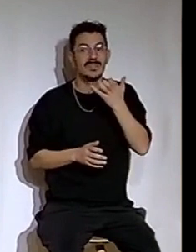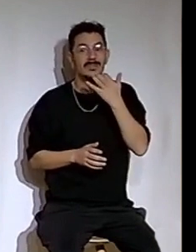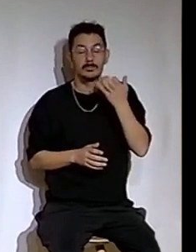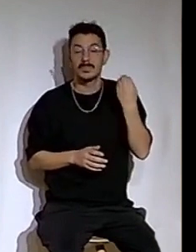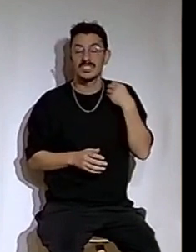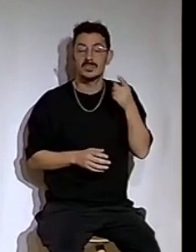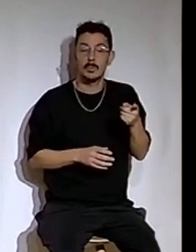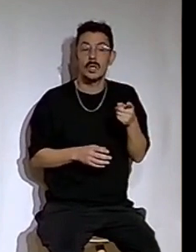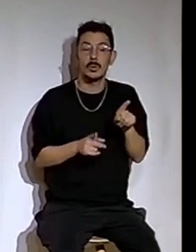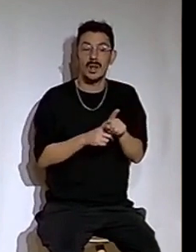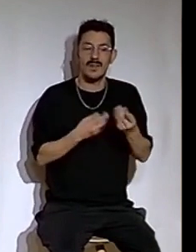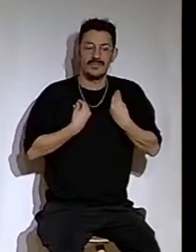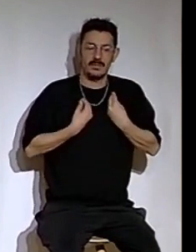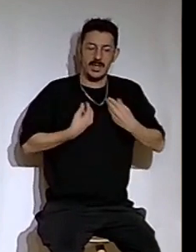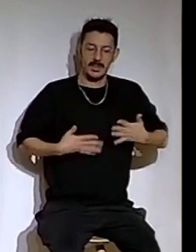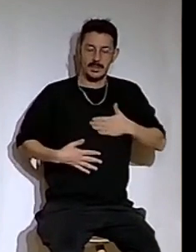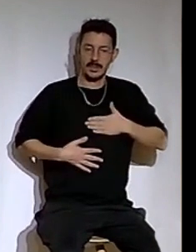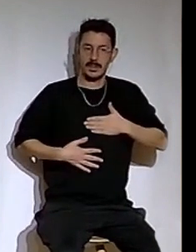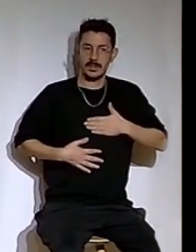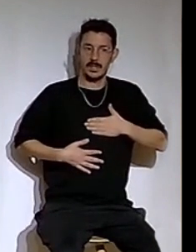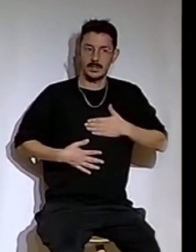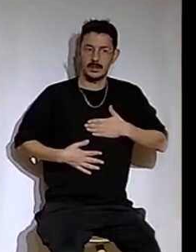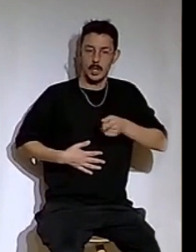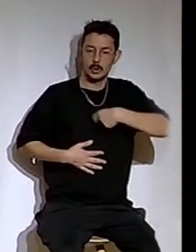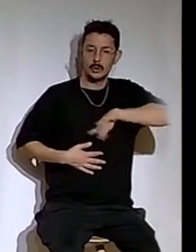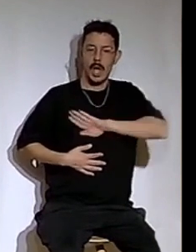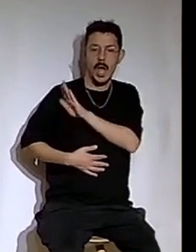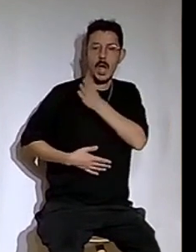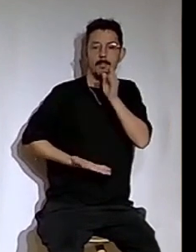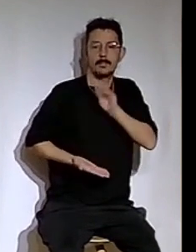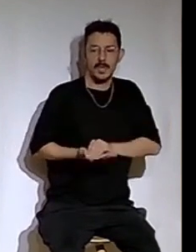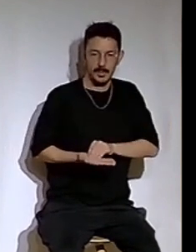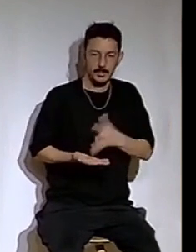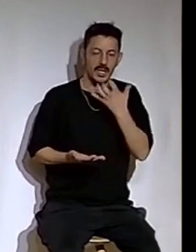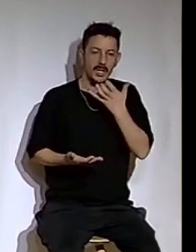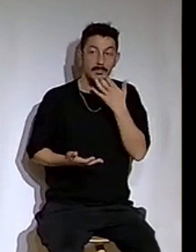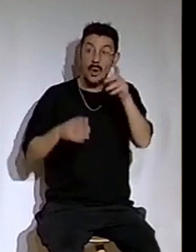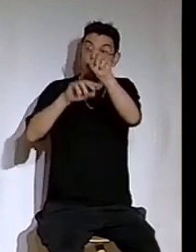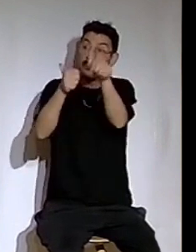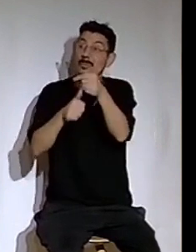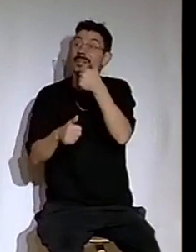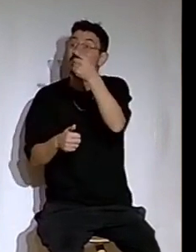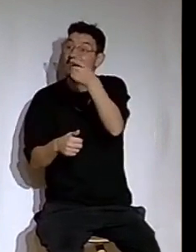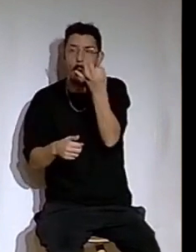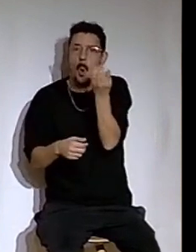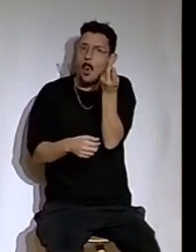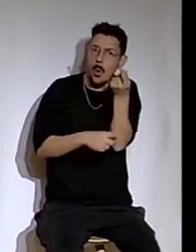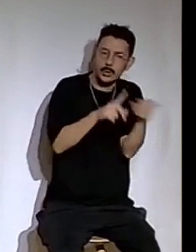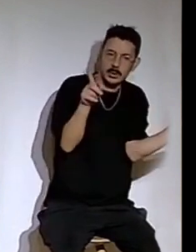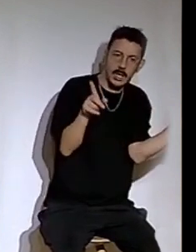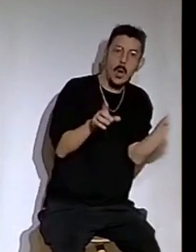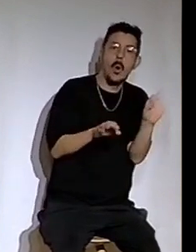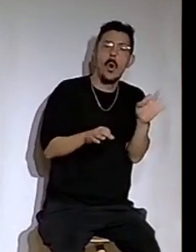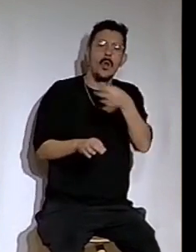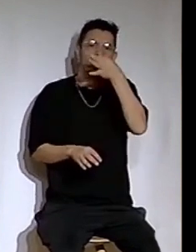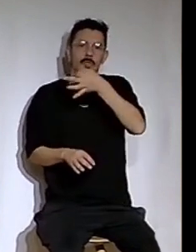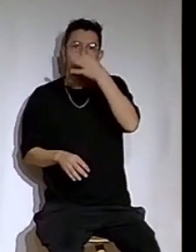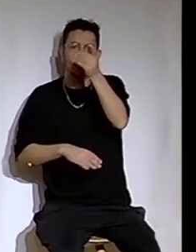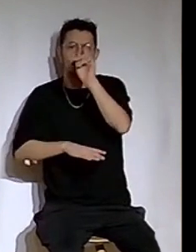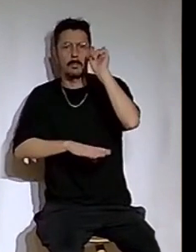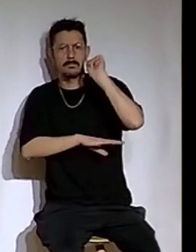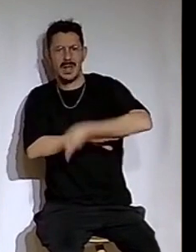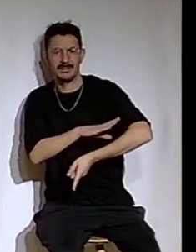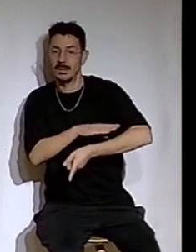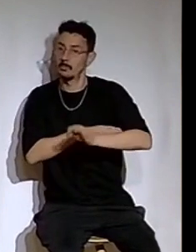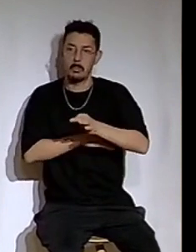aprovechamos estas vivencias también de maneras que igual no son Pues las que nos han enseñado o las que los discursos más hegemónicos y